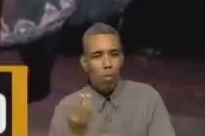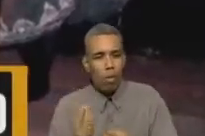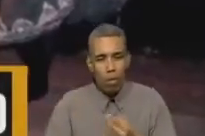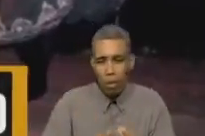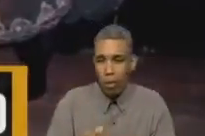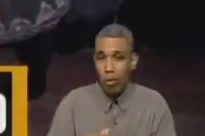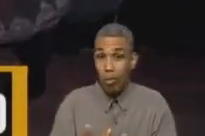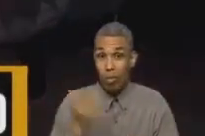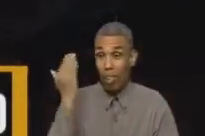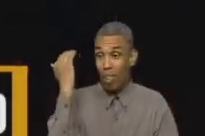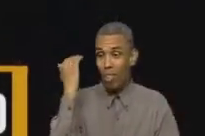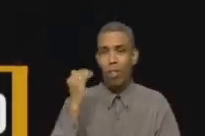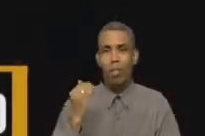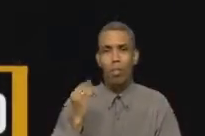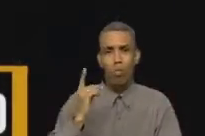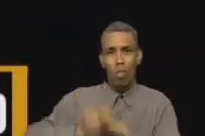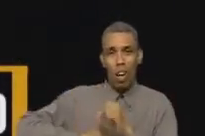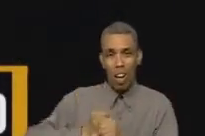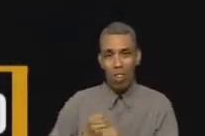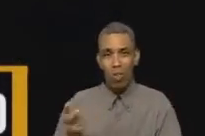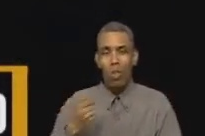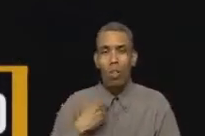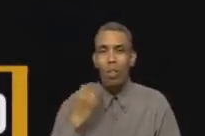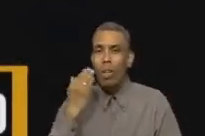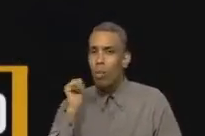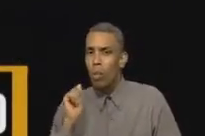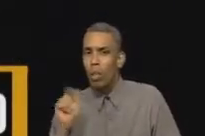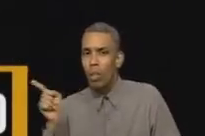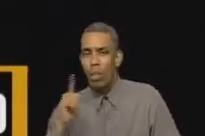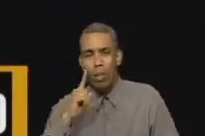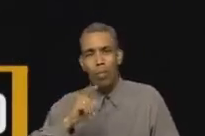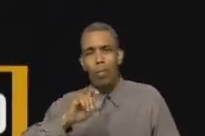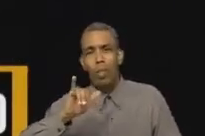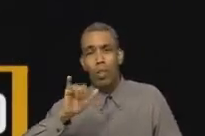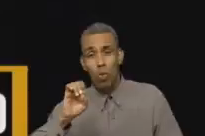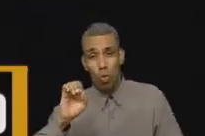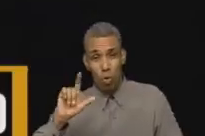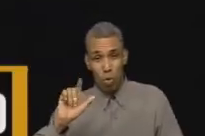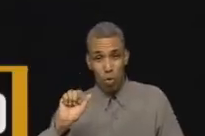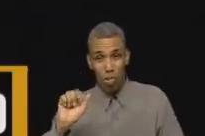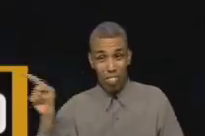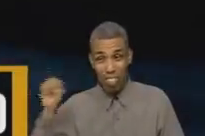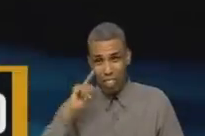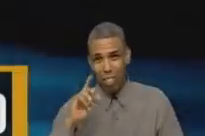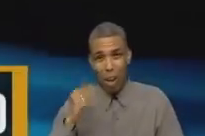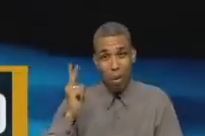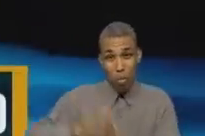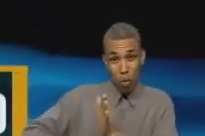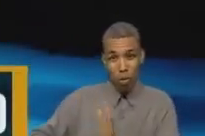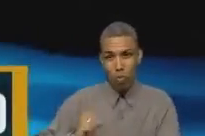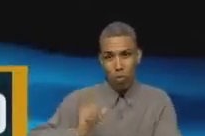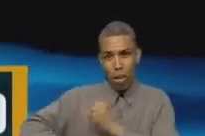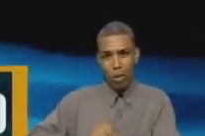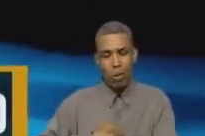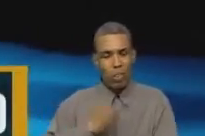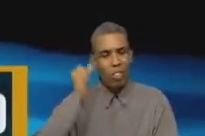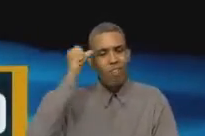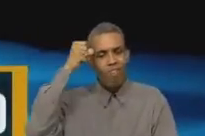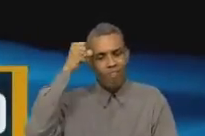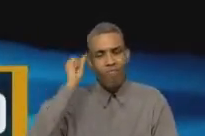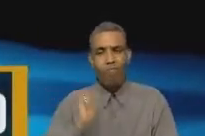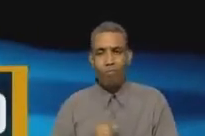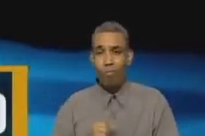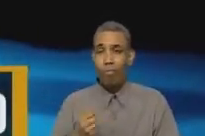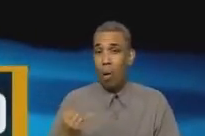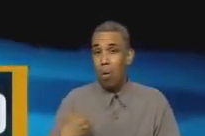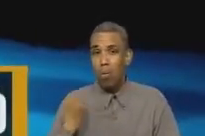conmemoró un año de la muerte del feminicidio de Yolzabet Durán y pues hemos estado manifestándonos. El objetivo pues es que los jóvenes nos